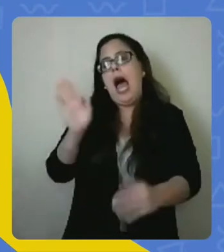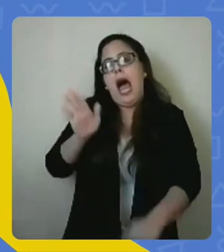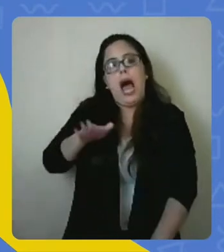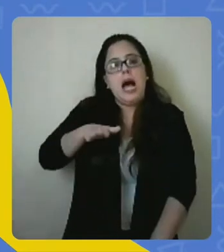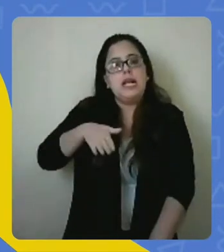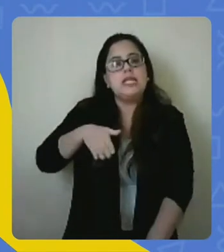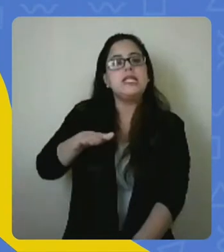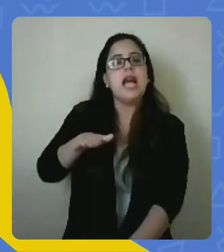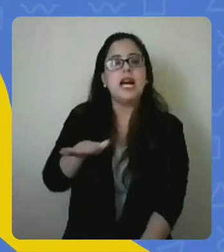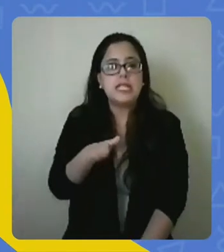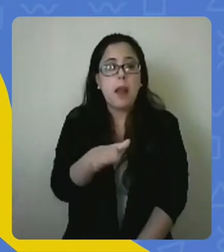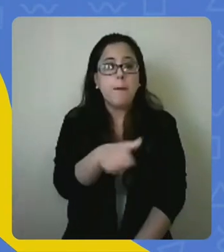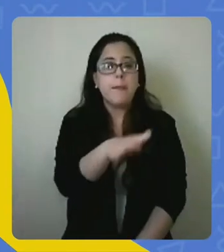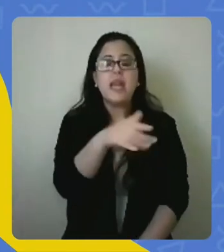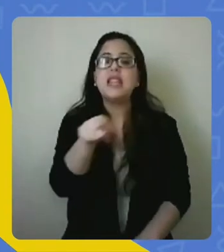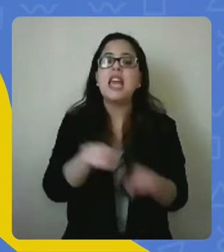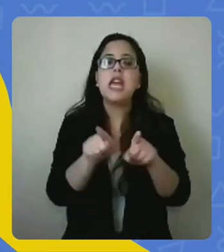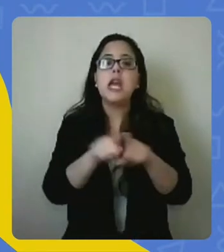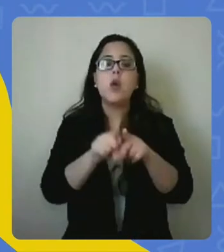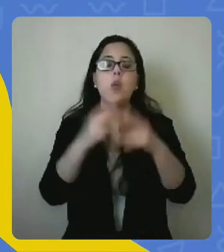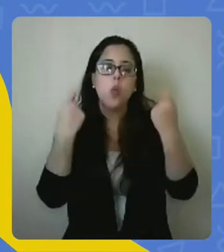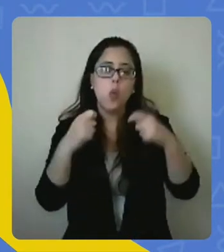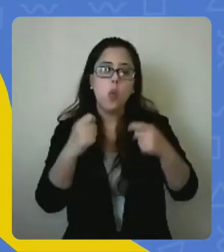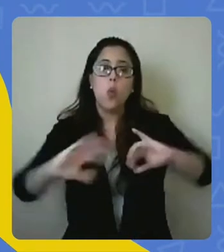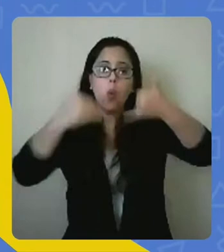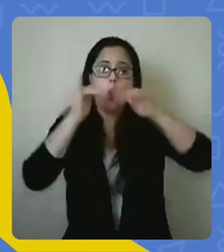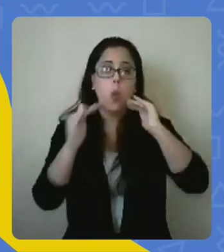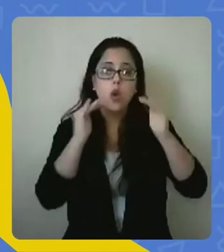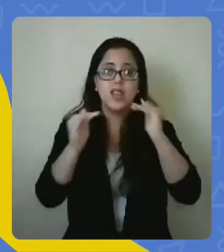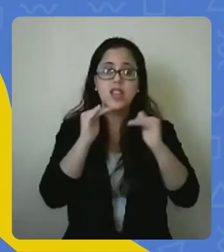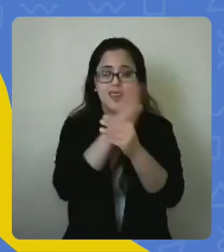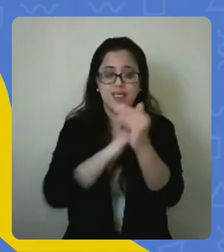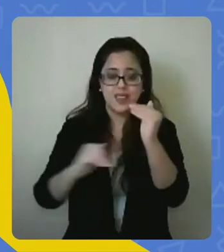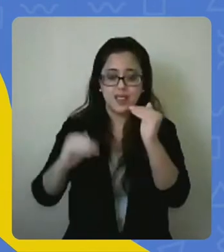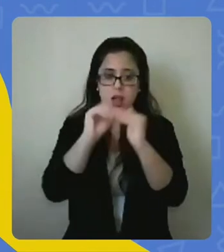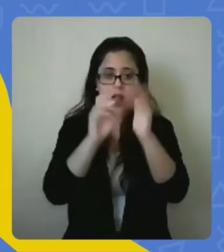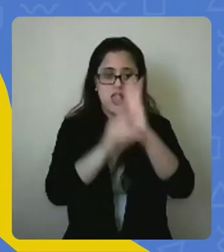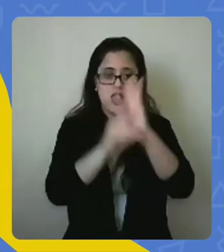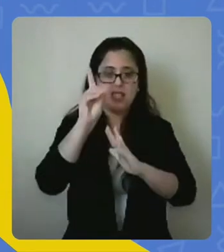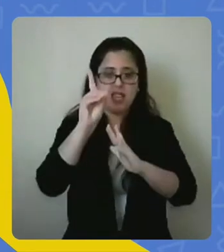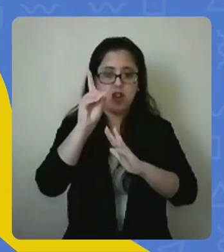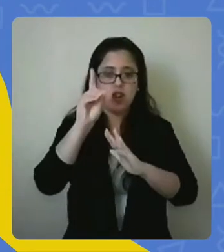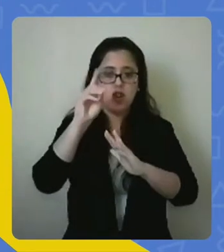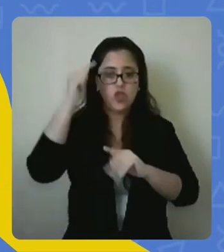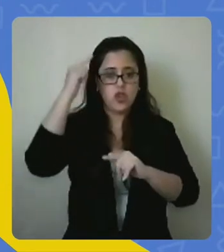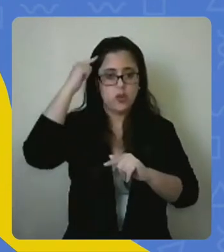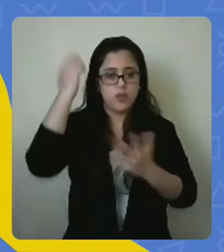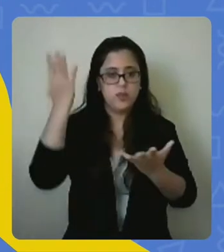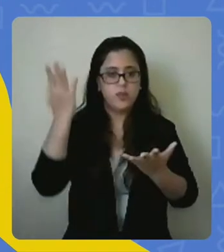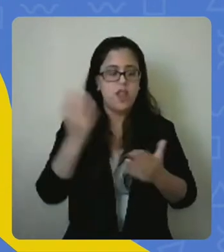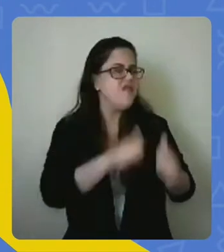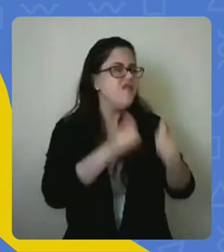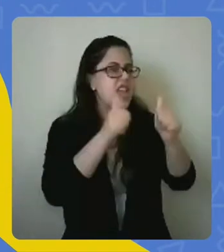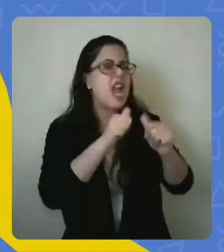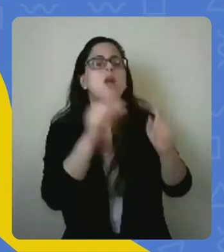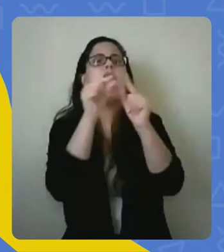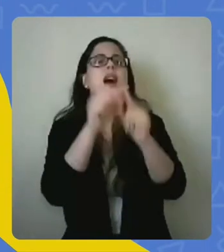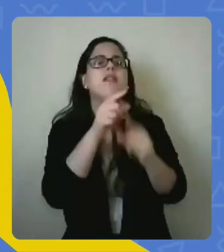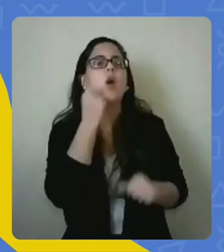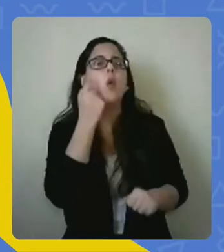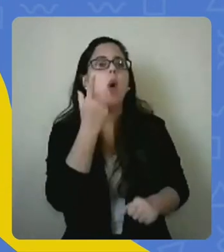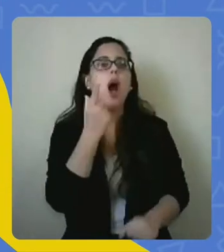En general hay que tratar de jugar con niños que tengan el mismo nivel de desarrollo. Bien, a ver, ¿qué palabras eran? Serpiente,